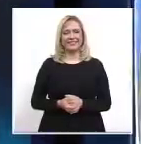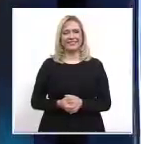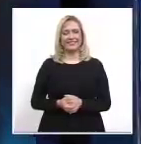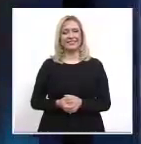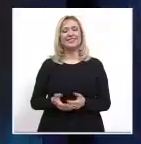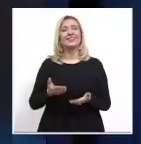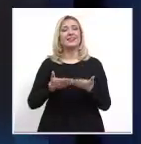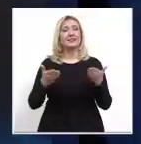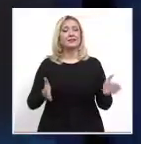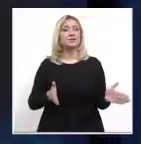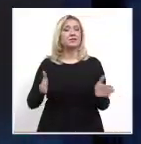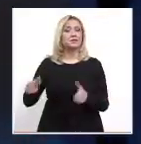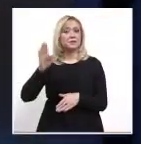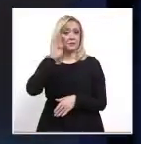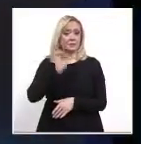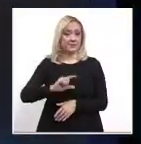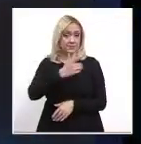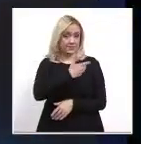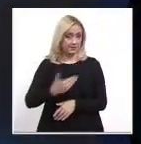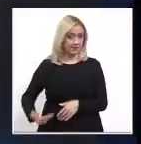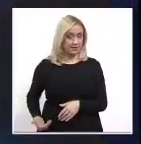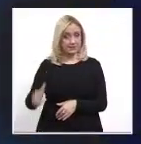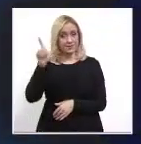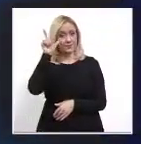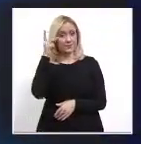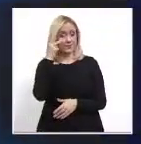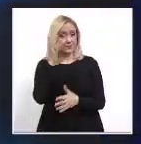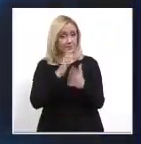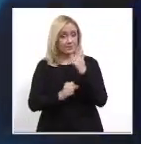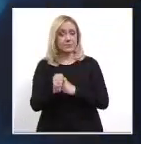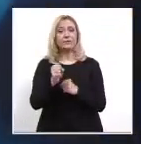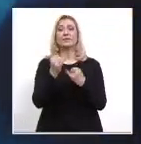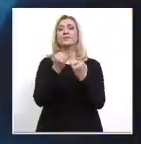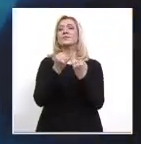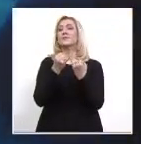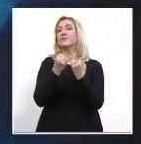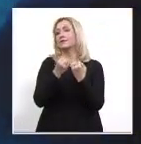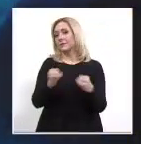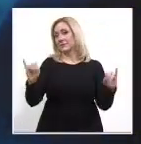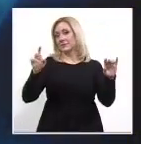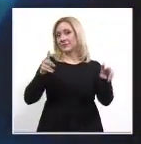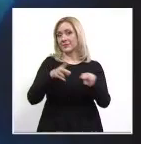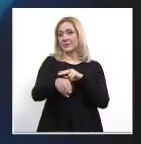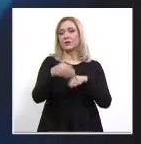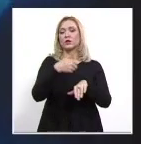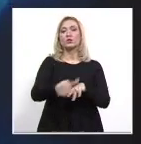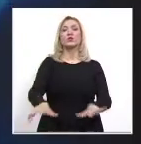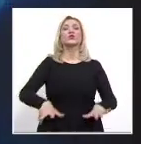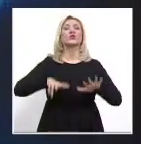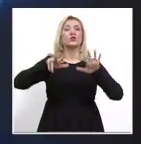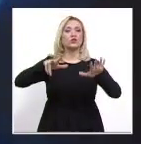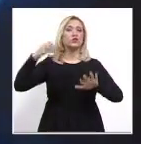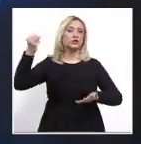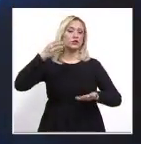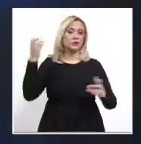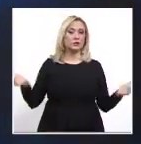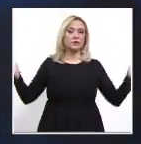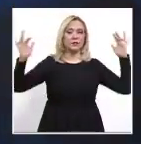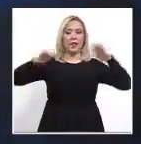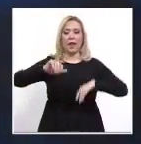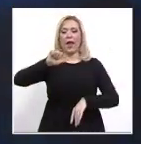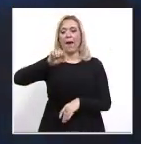En más temas, la ministra presidenta Norma Lucía Piña Hernández inauguró la 18ª Asamblea General Ordinaria de la MIJ